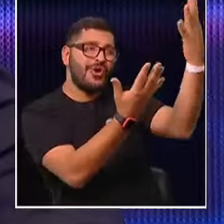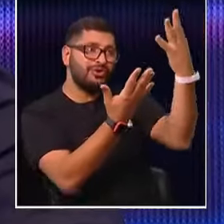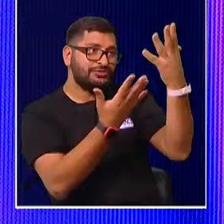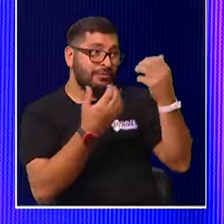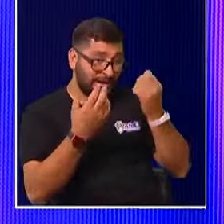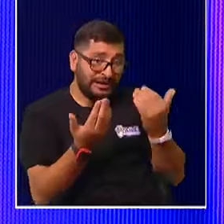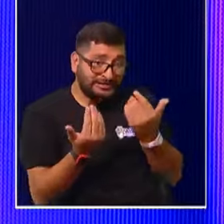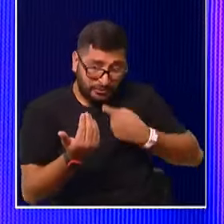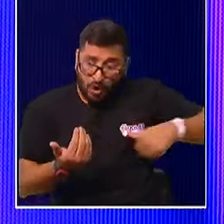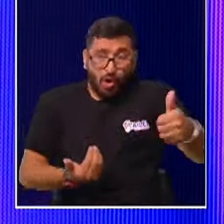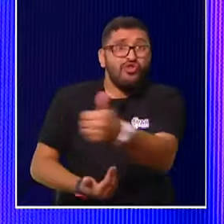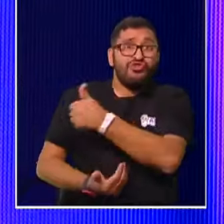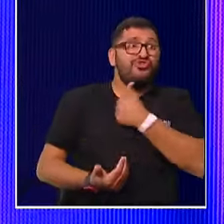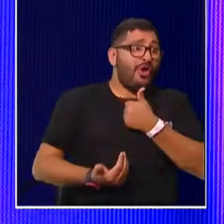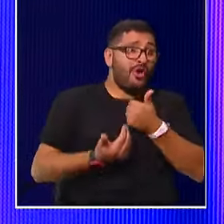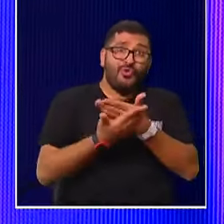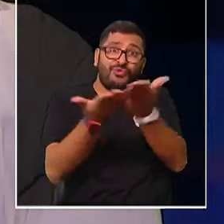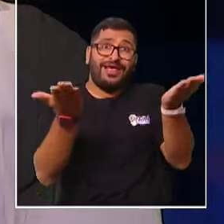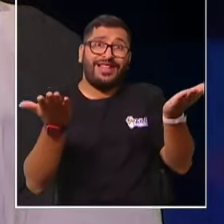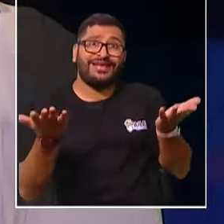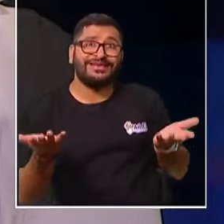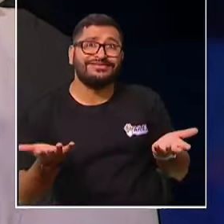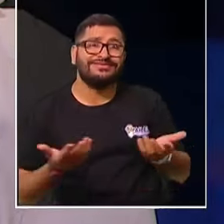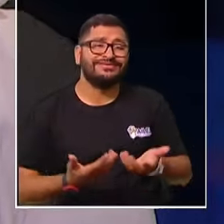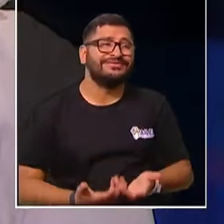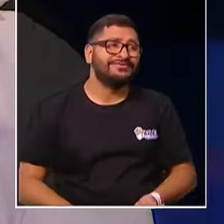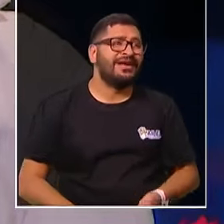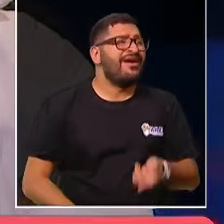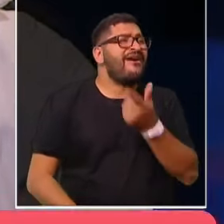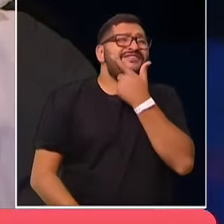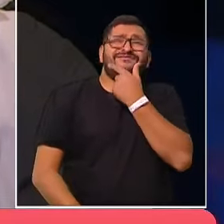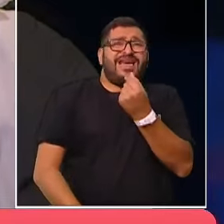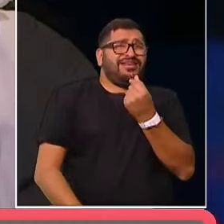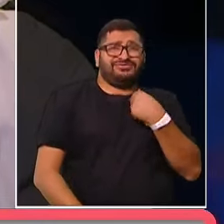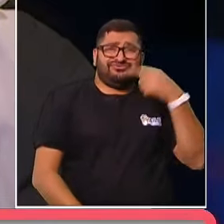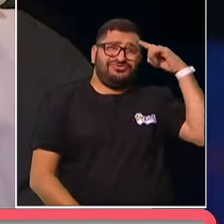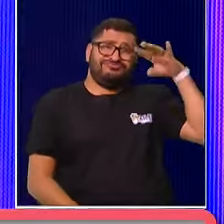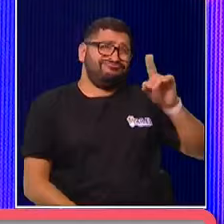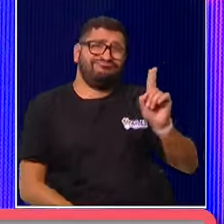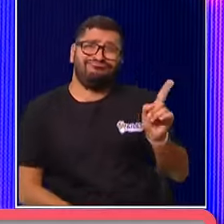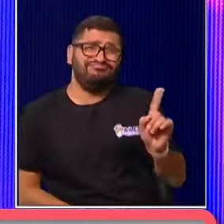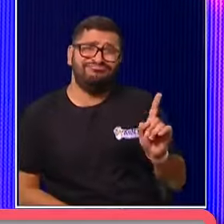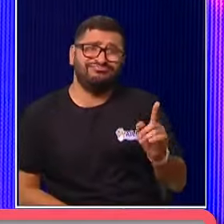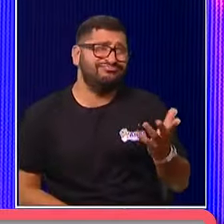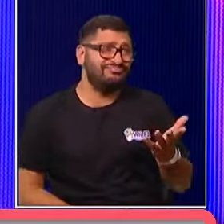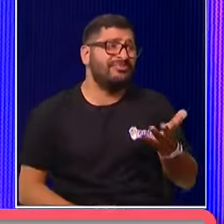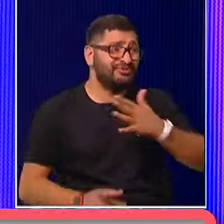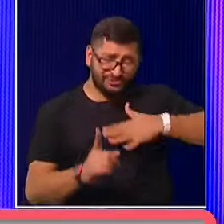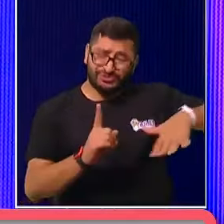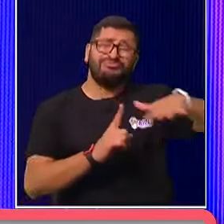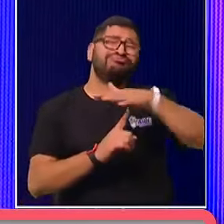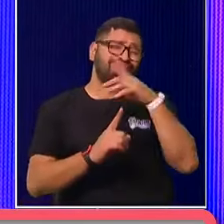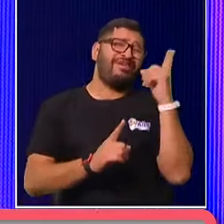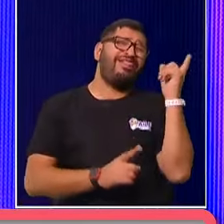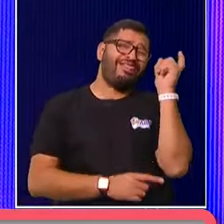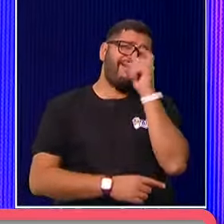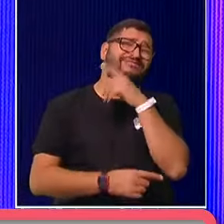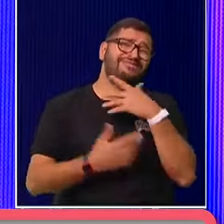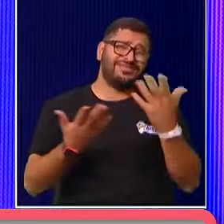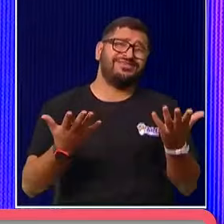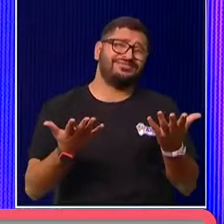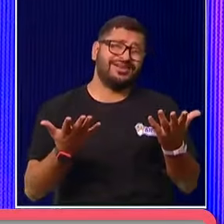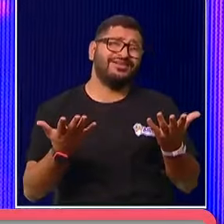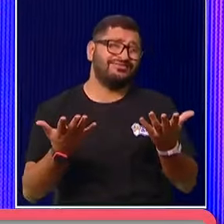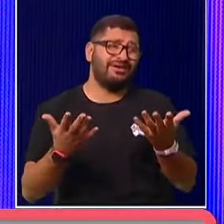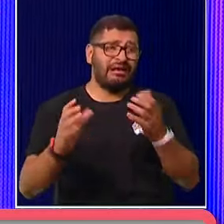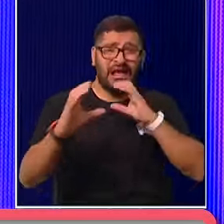ustedes. Sabemos que no es fácil, ha sido muy complicado para nosotros poder comunicarnos con cada uno de